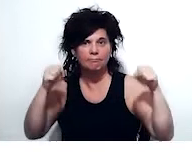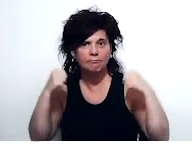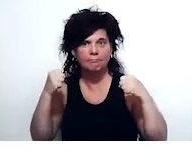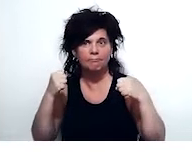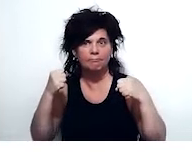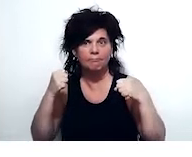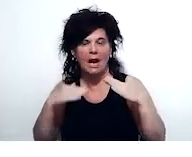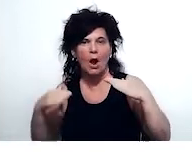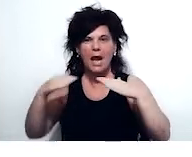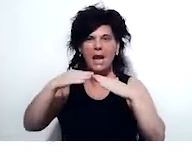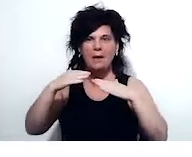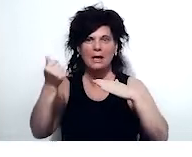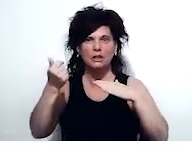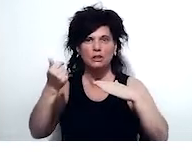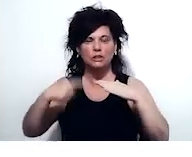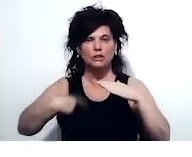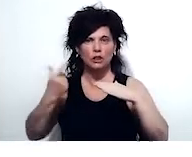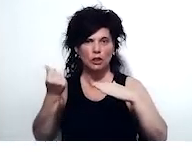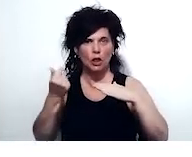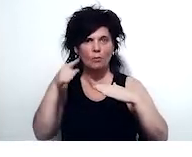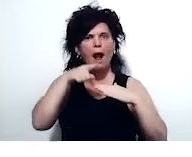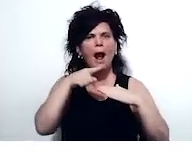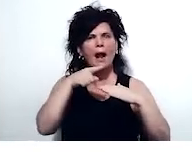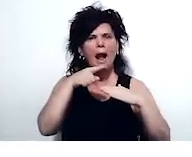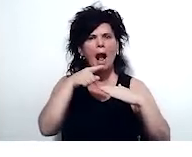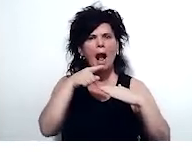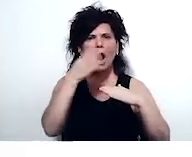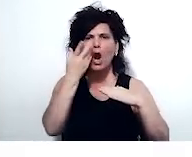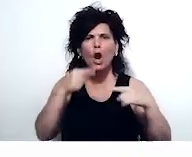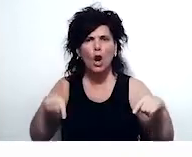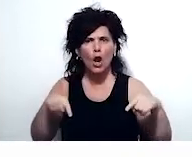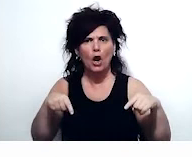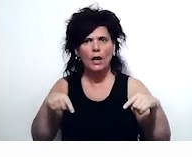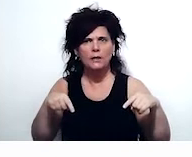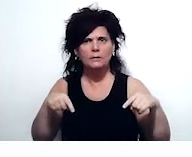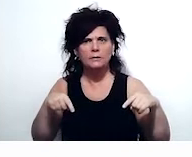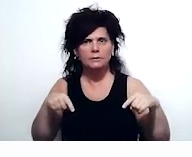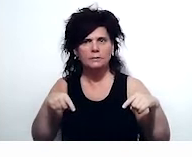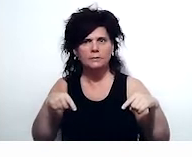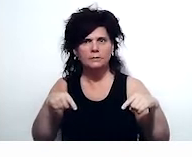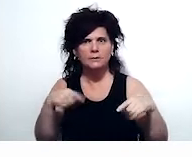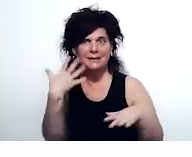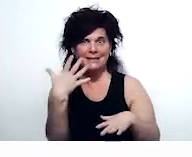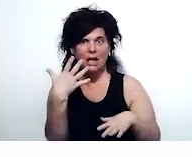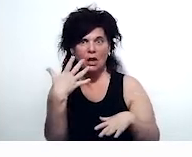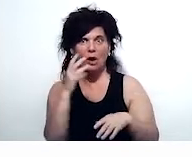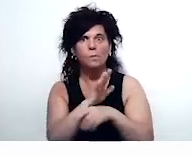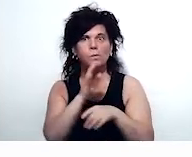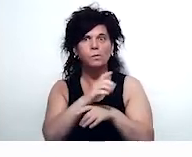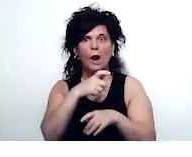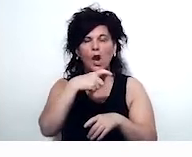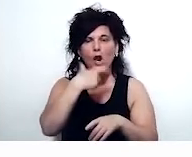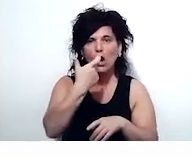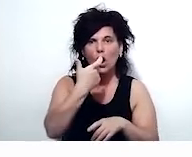socioeconómico. ¿Qué tenemos acá en los colores? Tenemos el quintil 5, que es la gente más pudiente, es el rojito, y